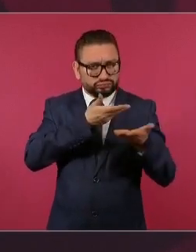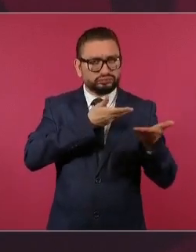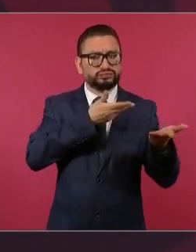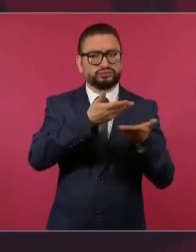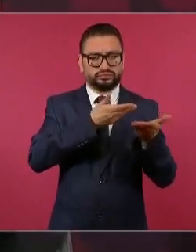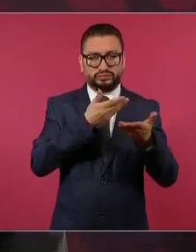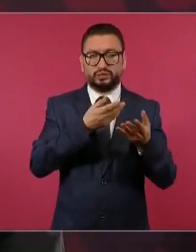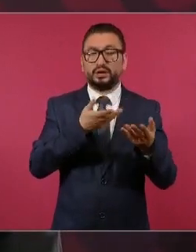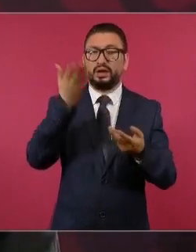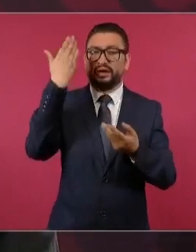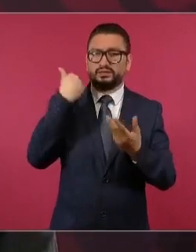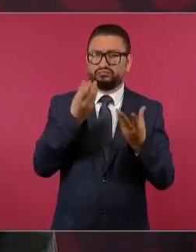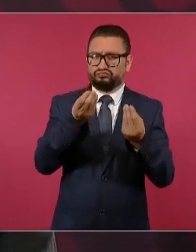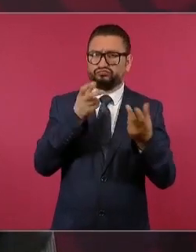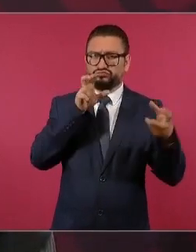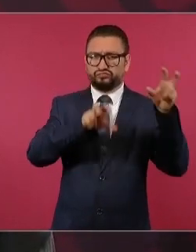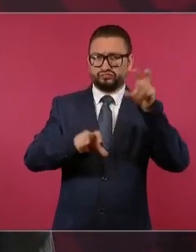mucha inversión